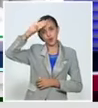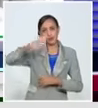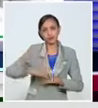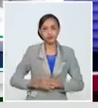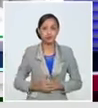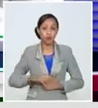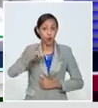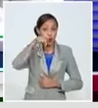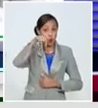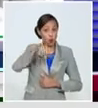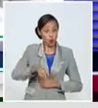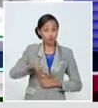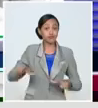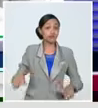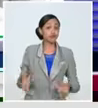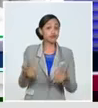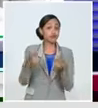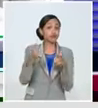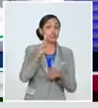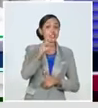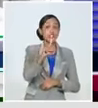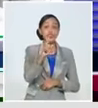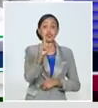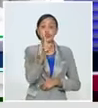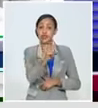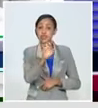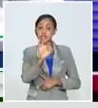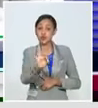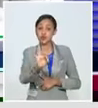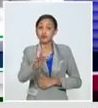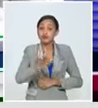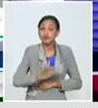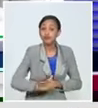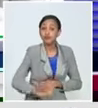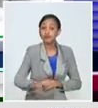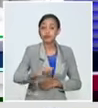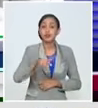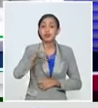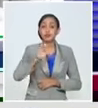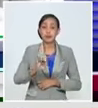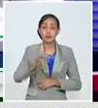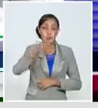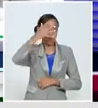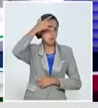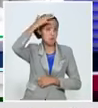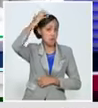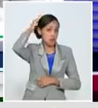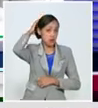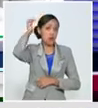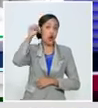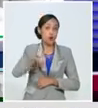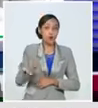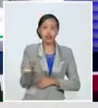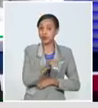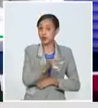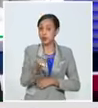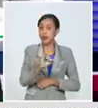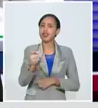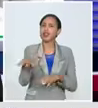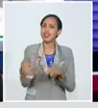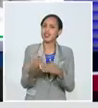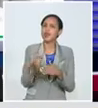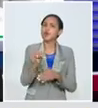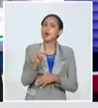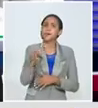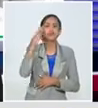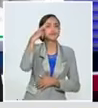Hoy, aniversario 118 del natalicio de Julio Antonio Mella. Hoy también es un día para recordar